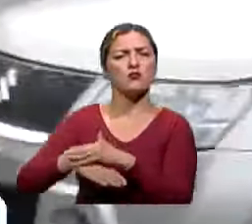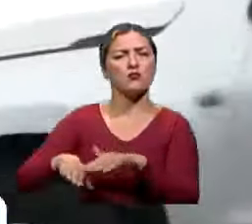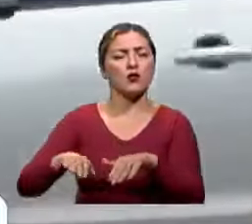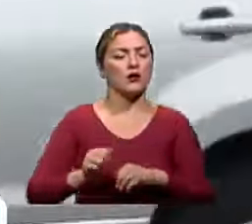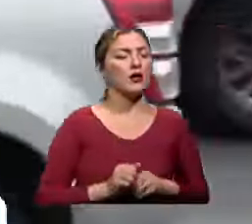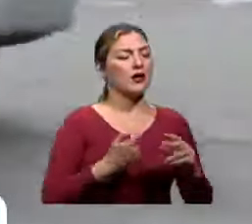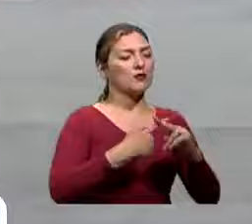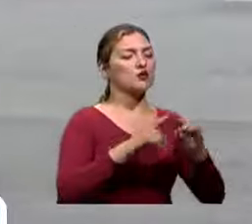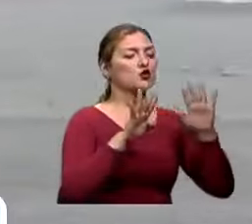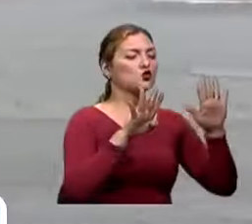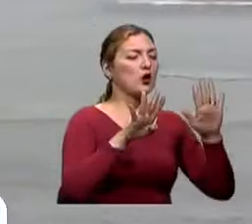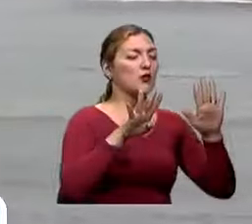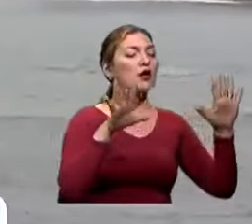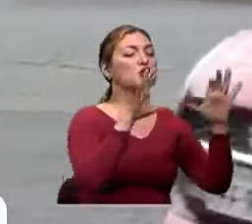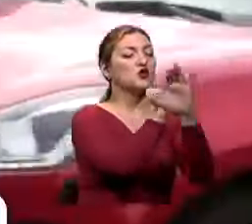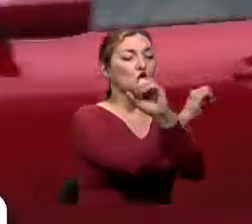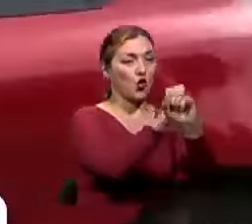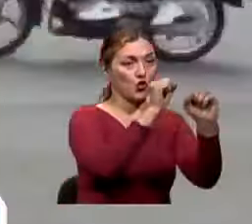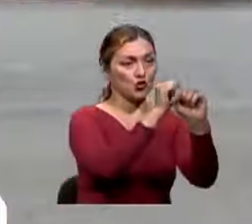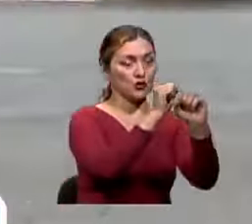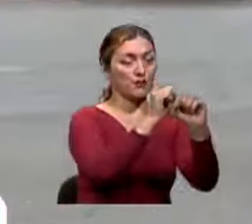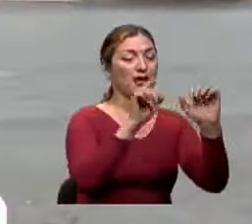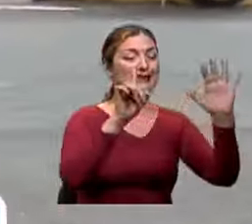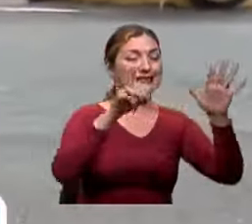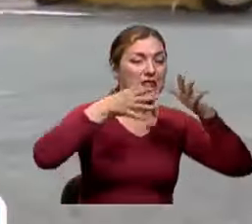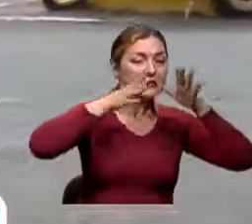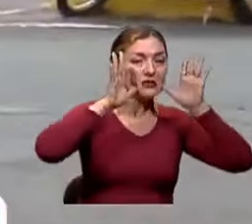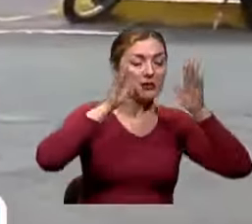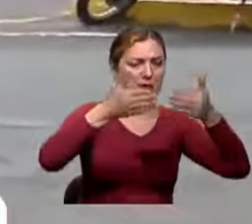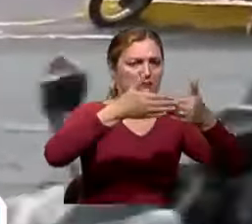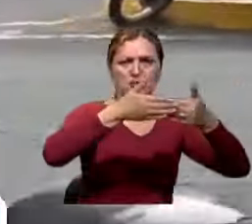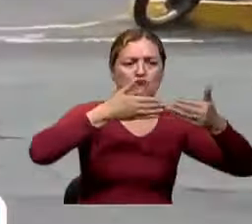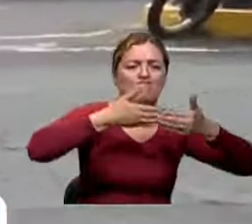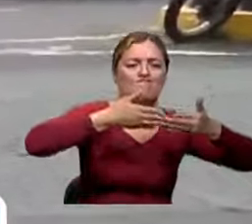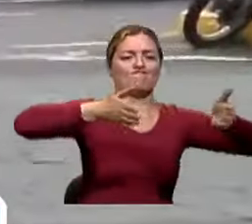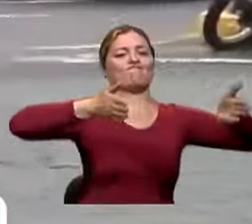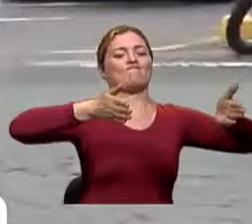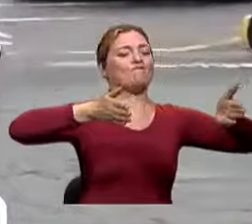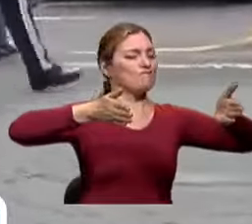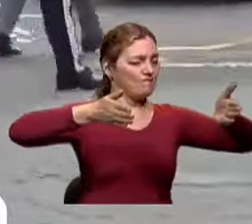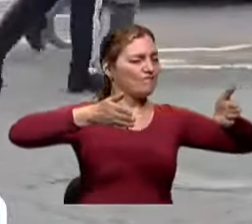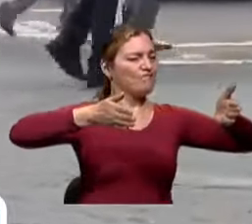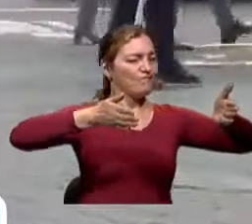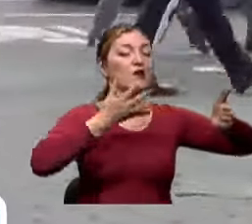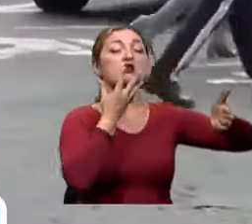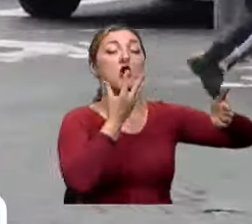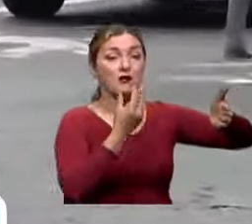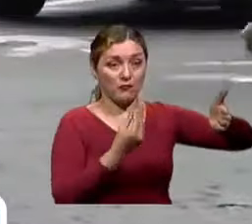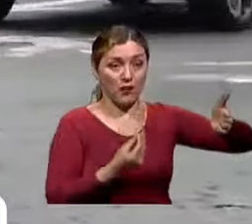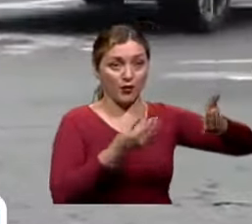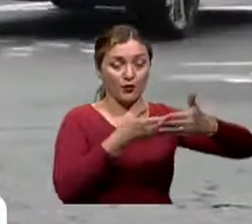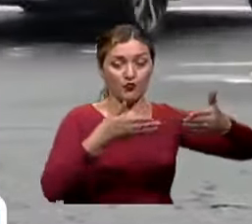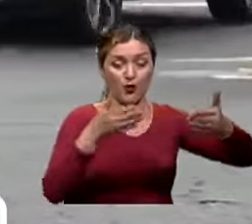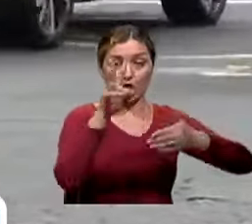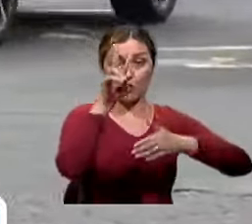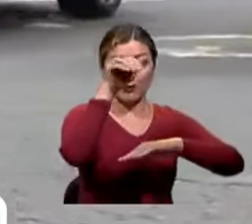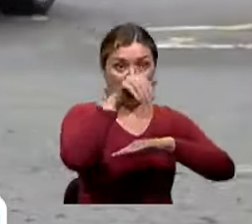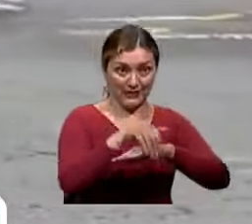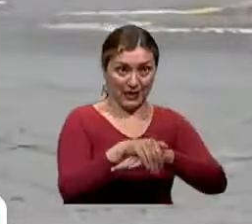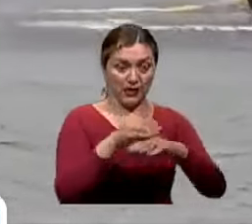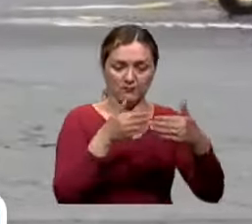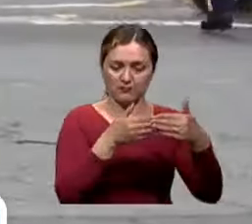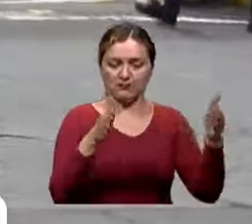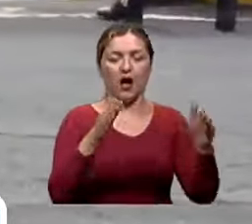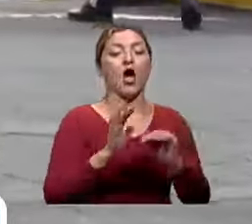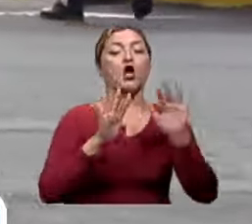noche, habilitamos el cruce de la 6 de diciembre y Eloy Alfaro a las 2 de la tarde.